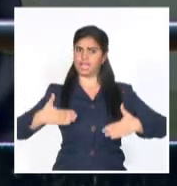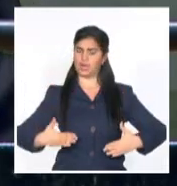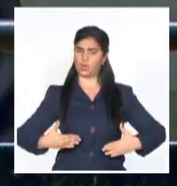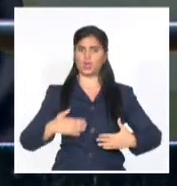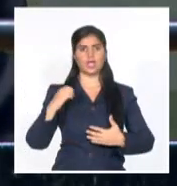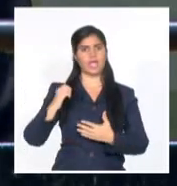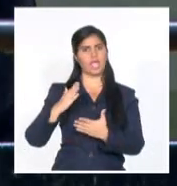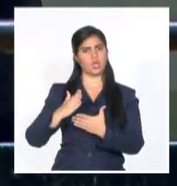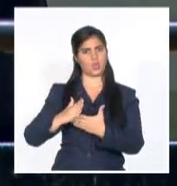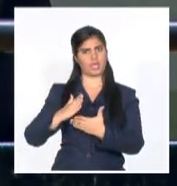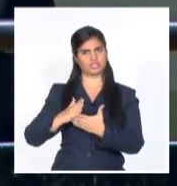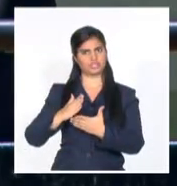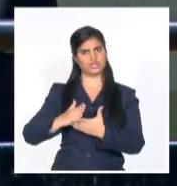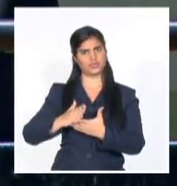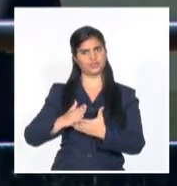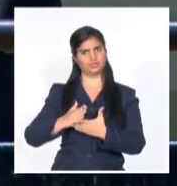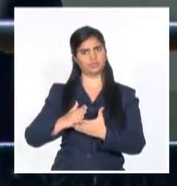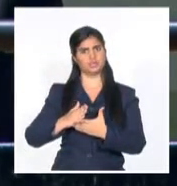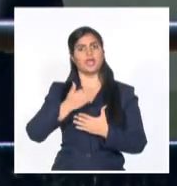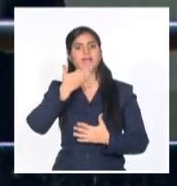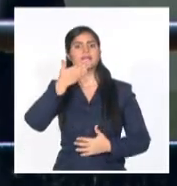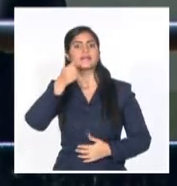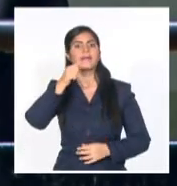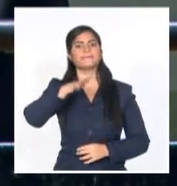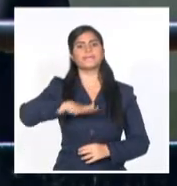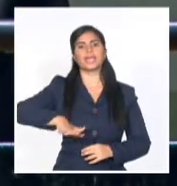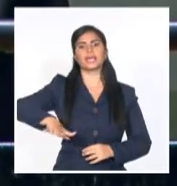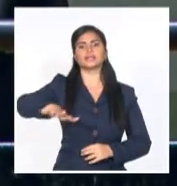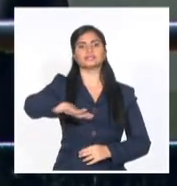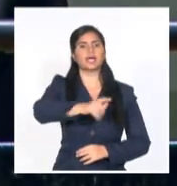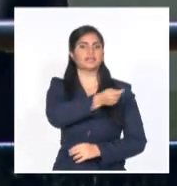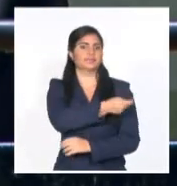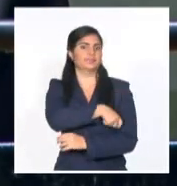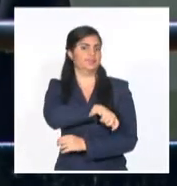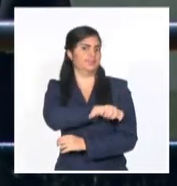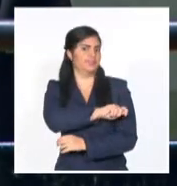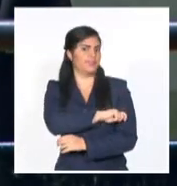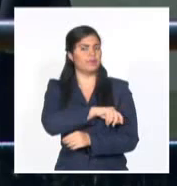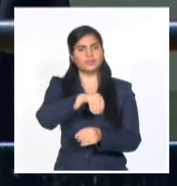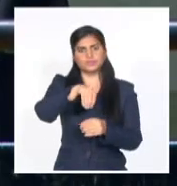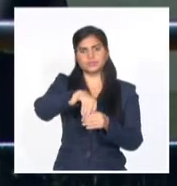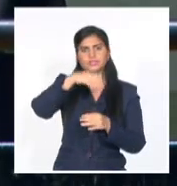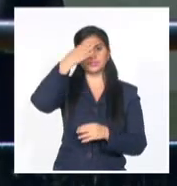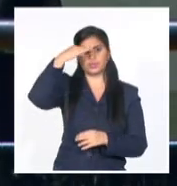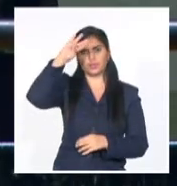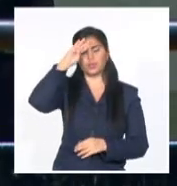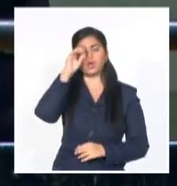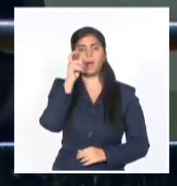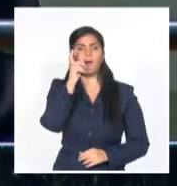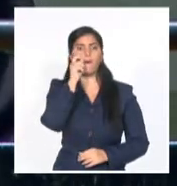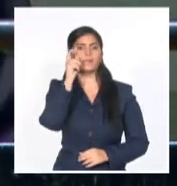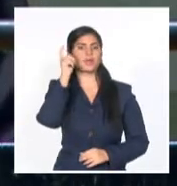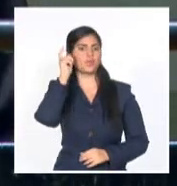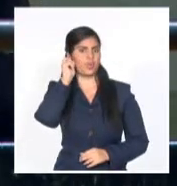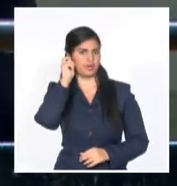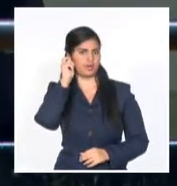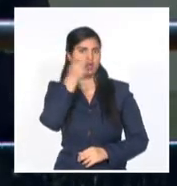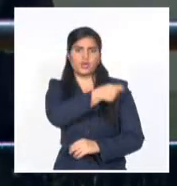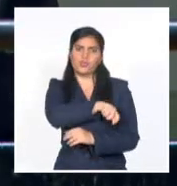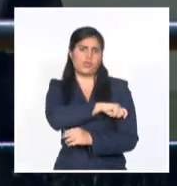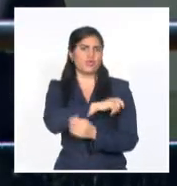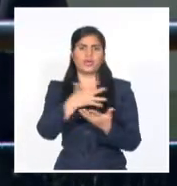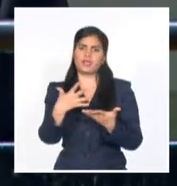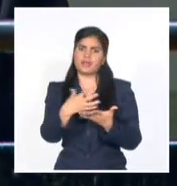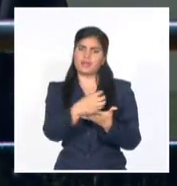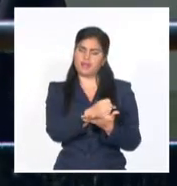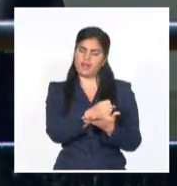educación y al bienestar de todas las cubanas y cubanos. Lo